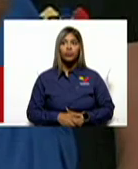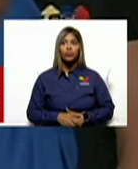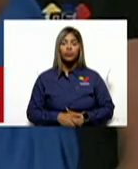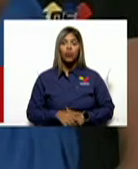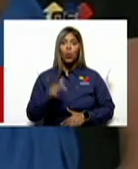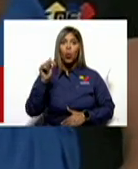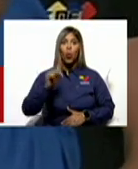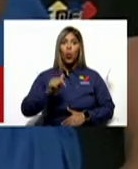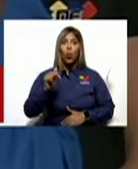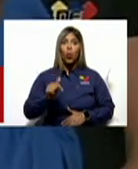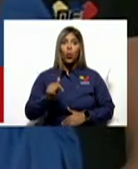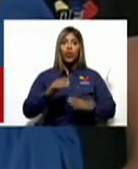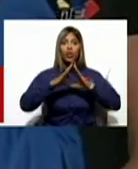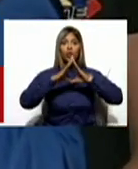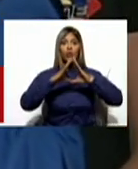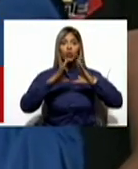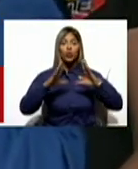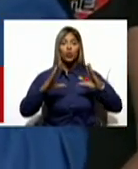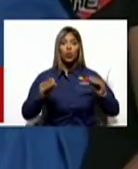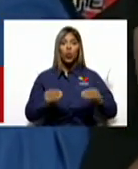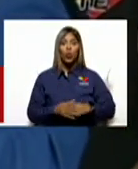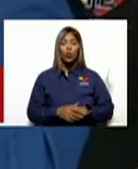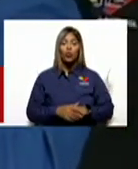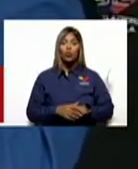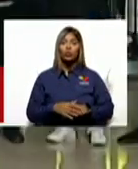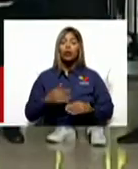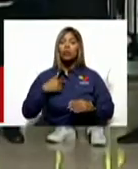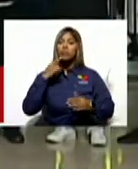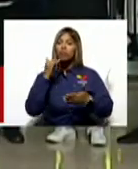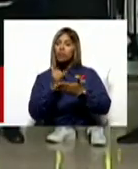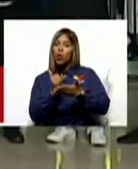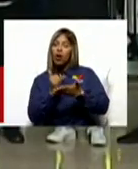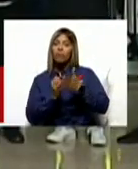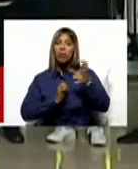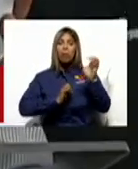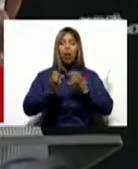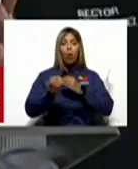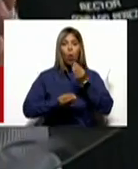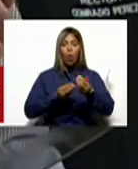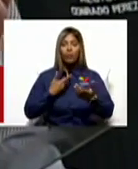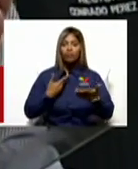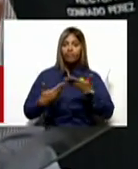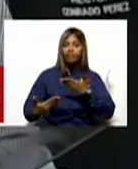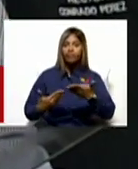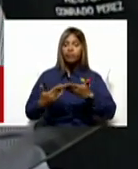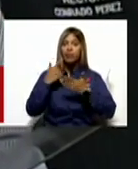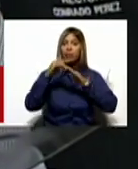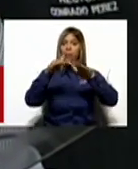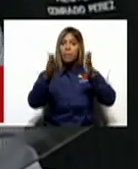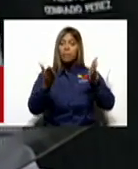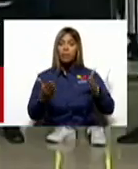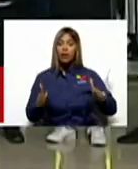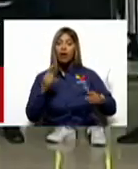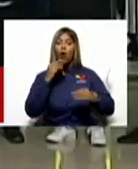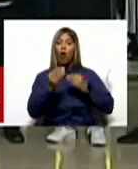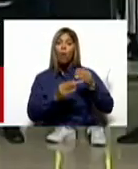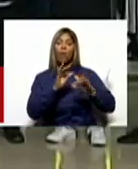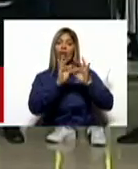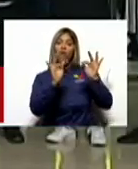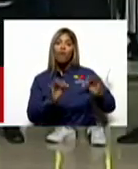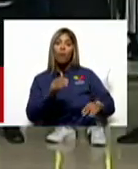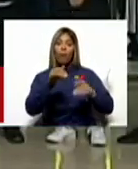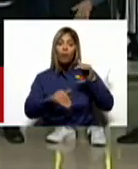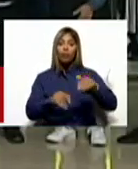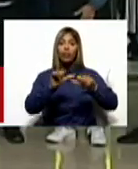Hoy, todos a familiarizarse con las máquinas y a familiarizarse con